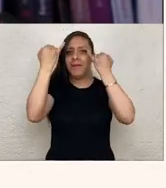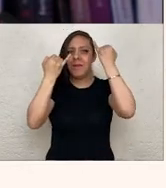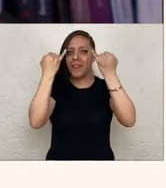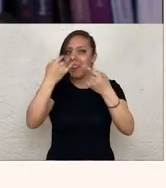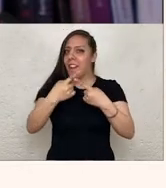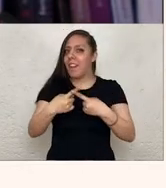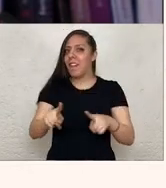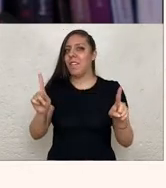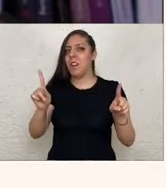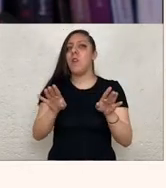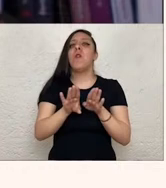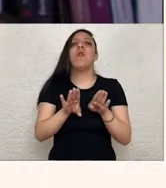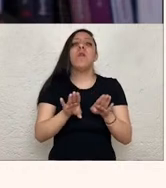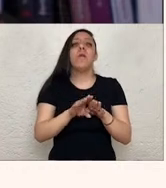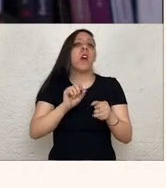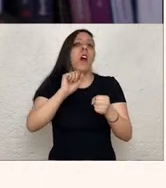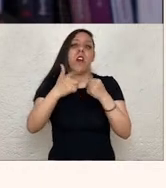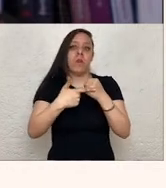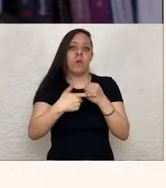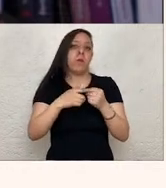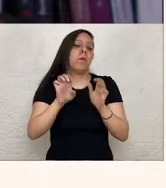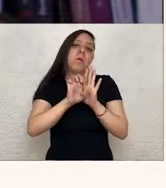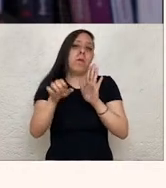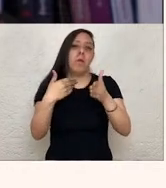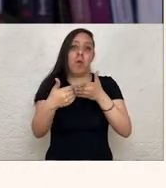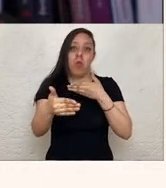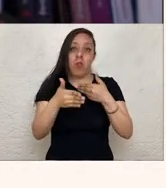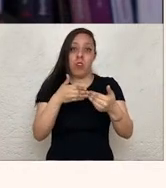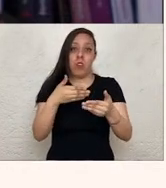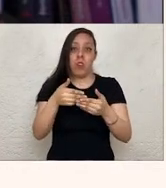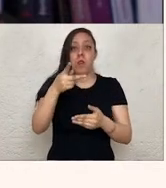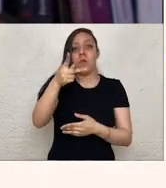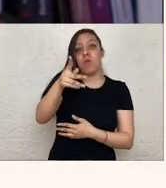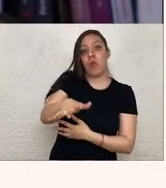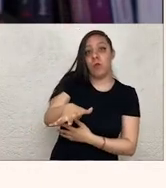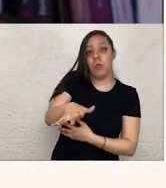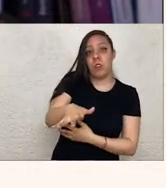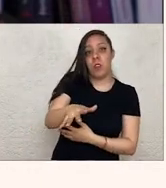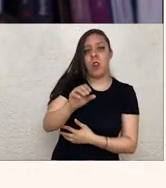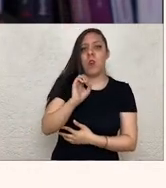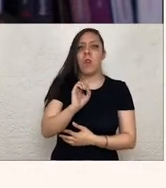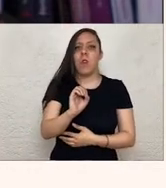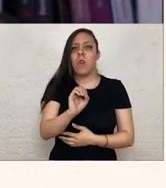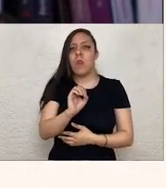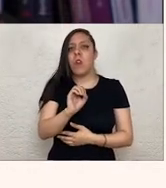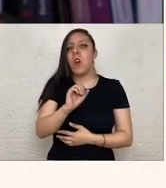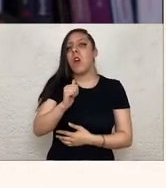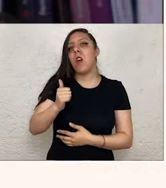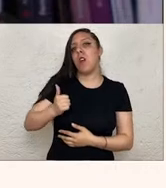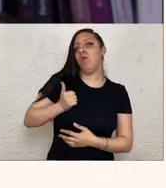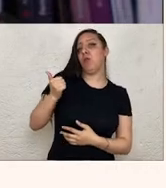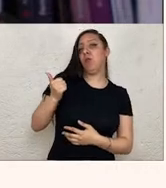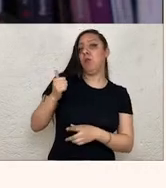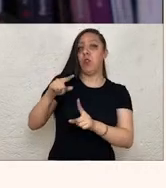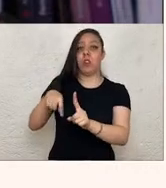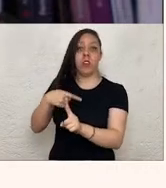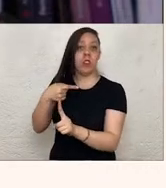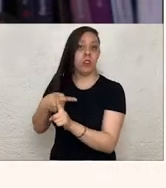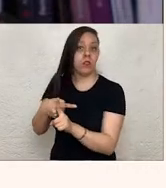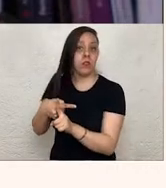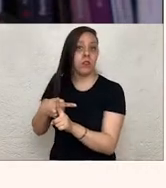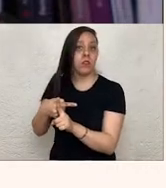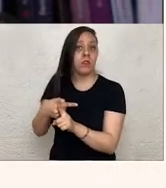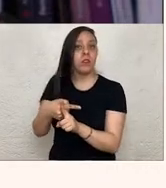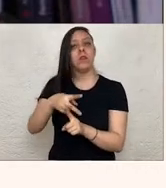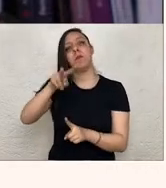distinta de una visión, digamos, mucho más contemporánea de la prostitución, ¿no? Y el abuso, a quizá lo